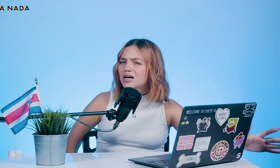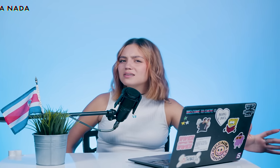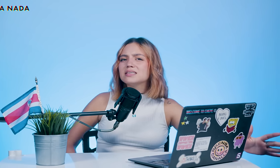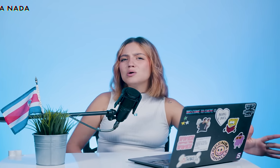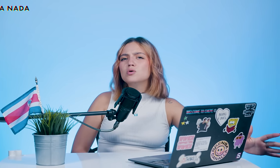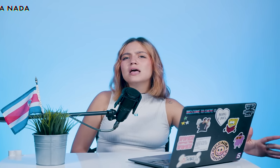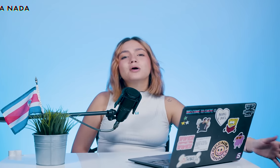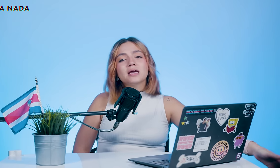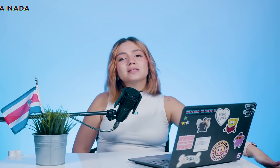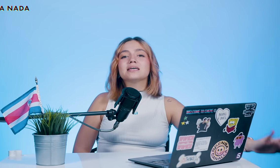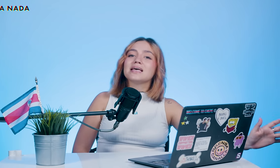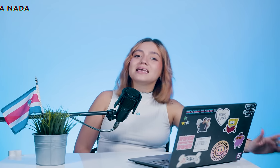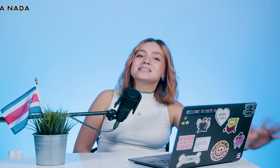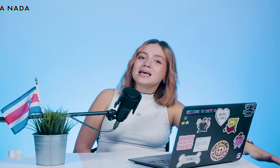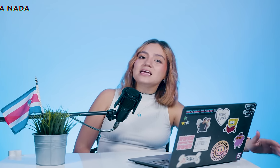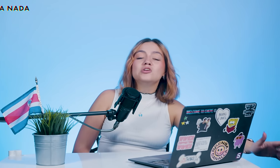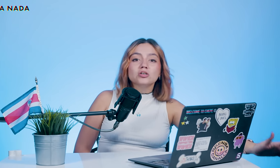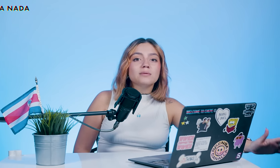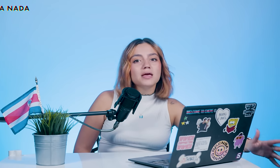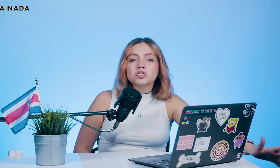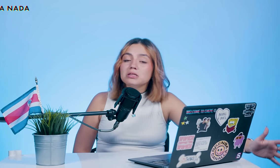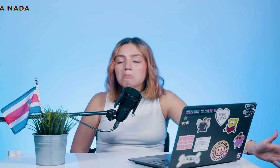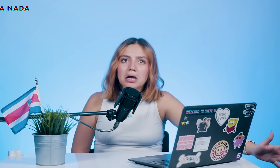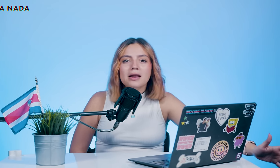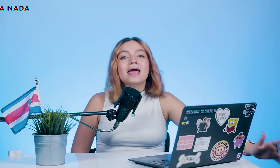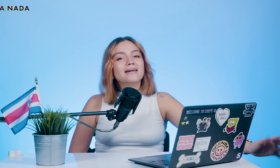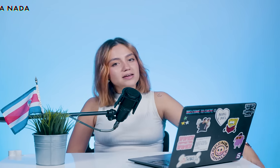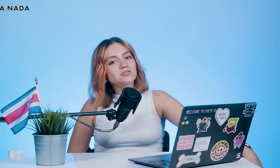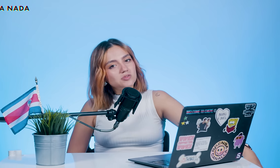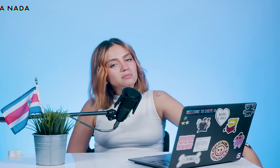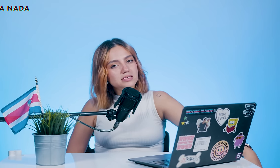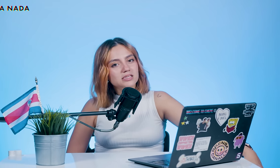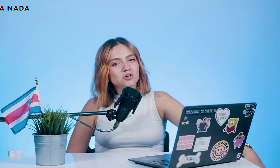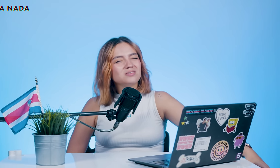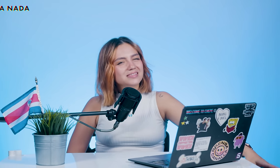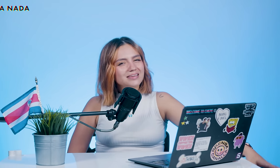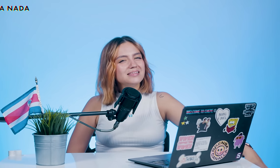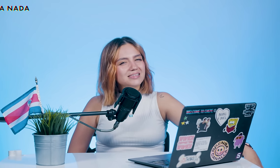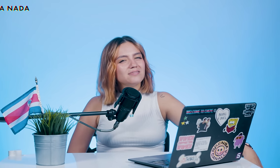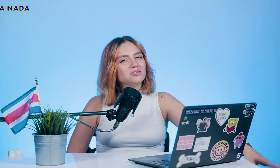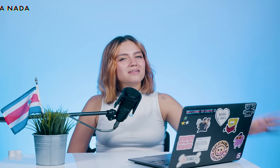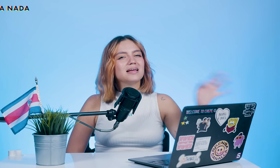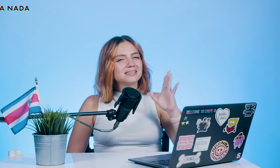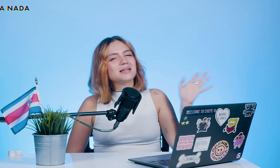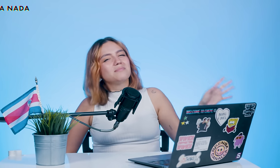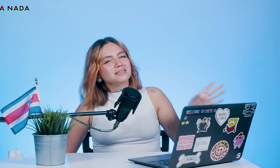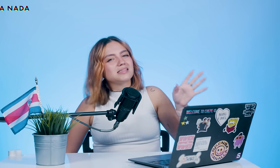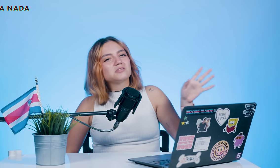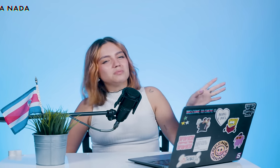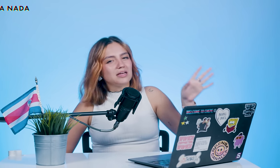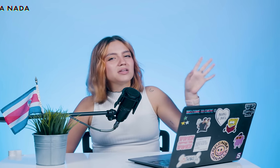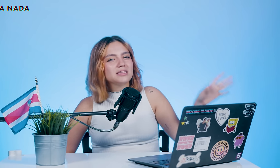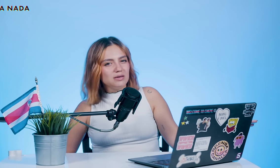Rodrigo Chávez aún Porque mientras él está ahí no tan bien no tan mal el resto de su administración s desde hace rato La balanza está